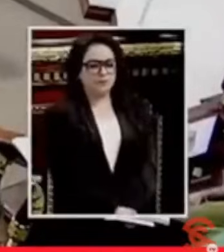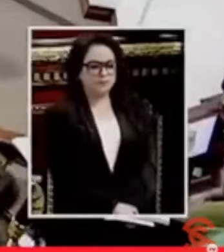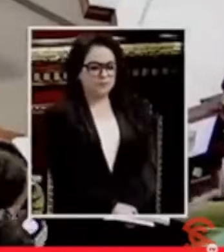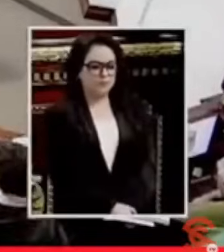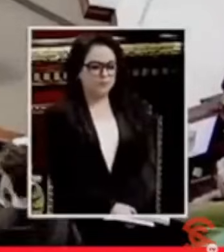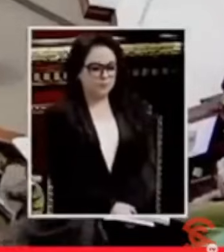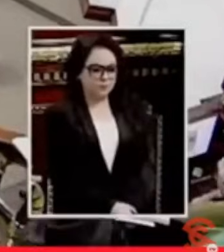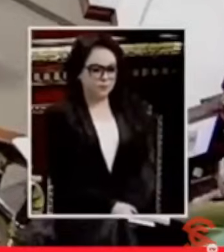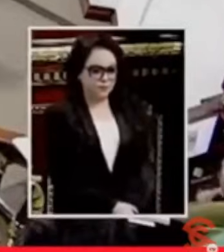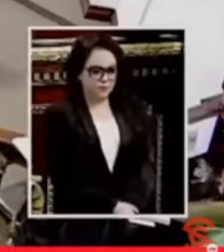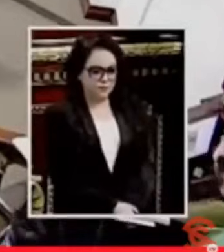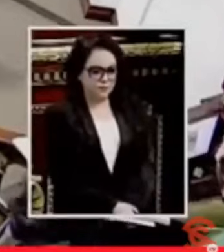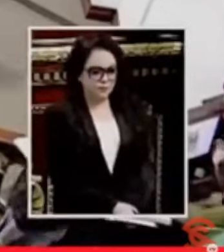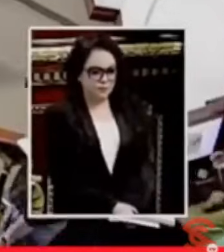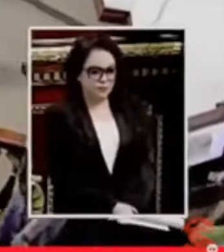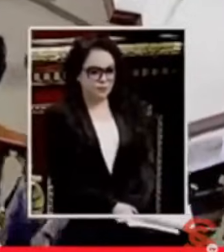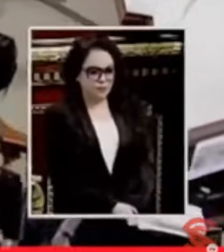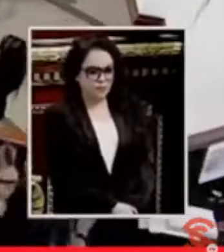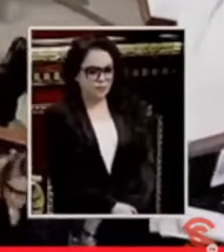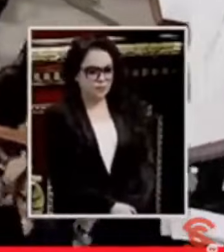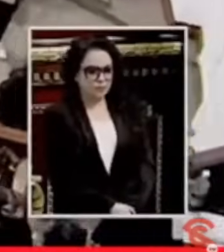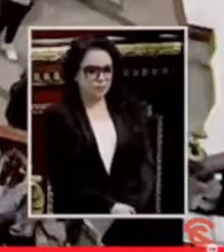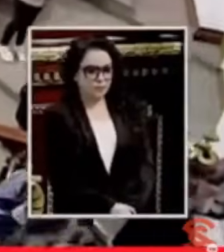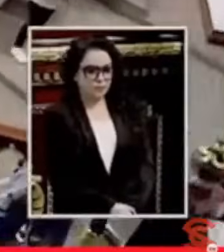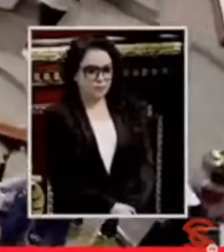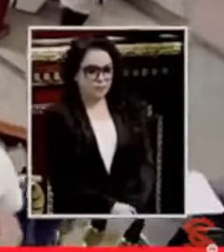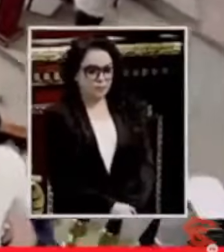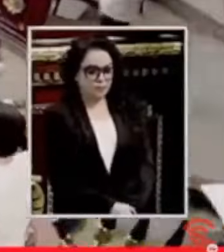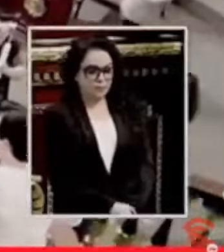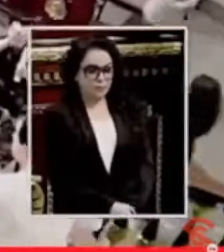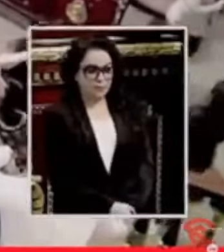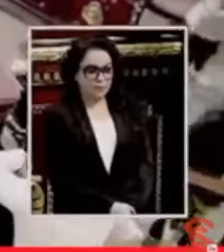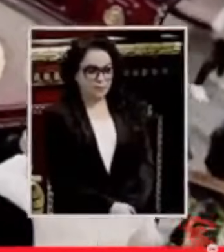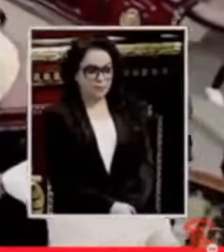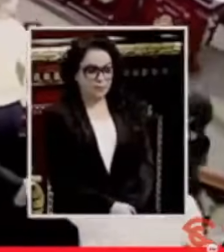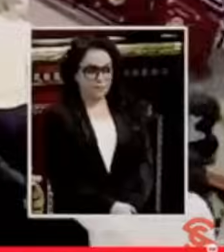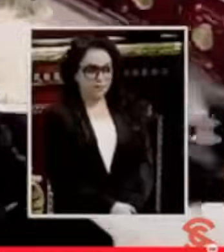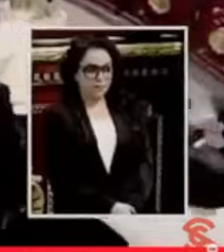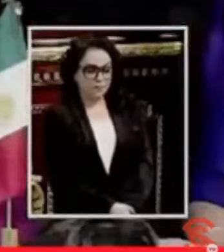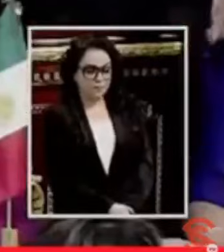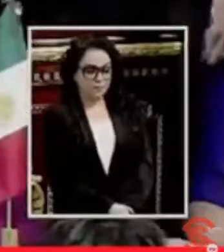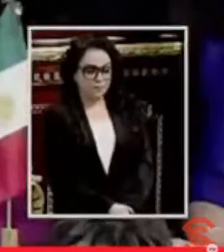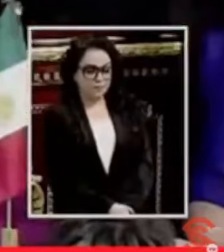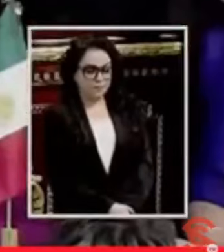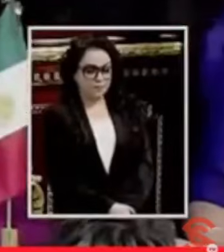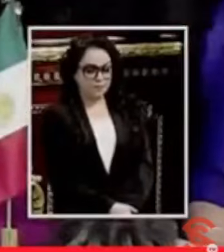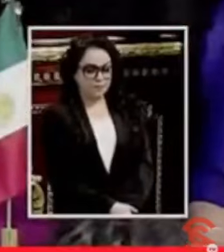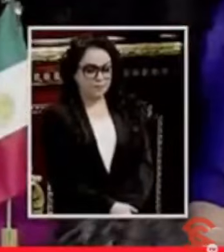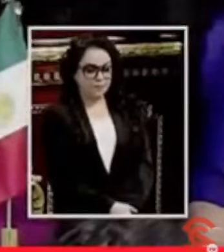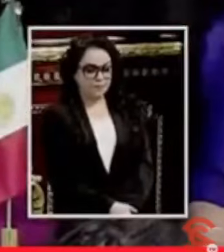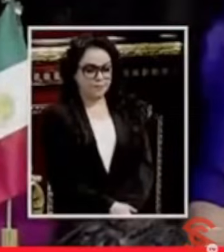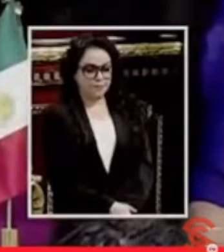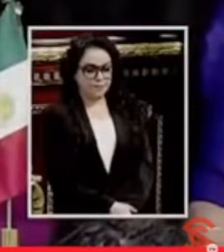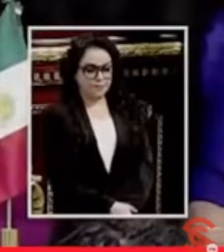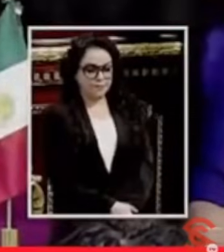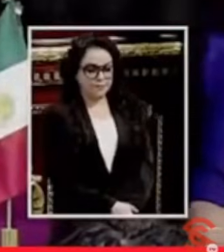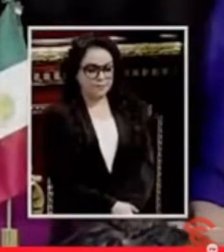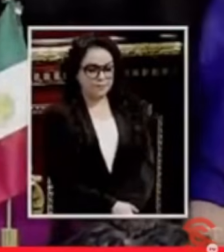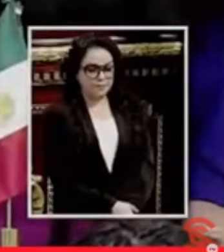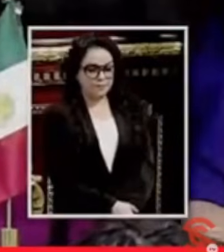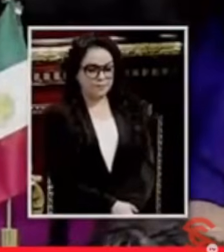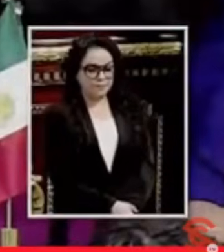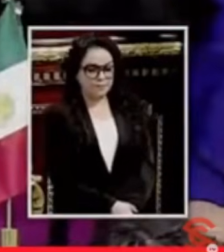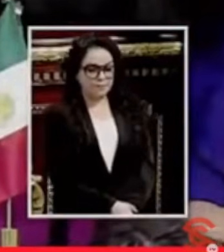una iniciativa que tiene que ver con la homologación de un mandato constitucional